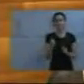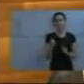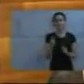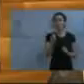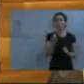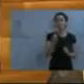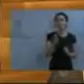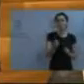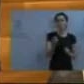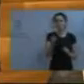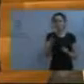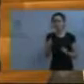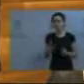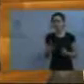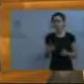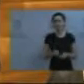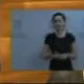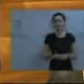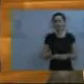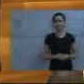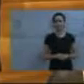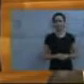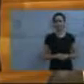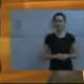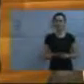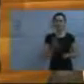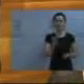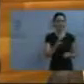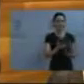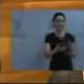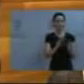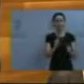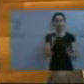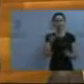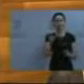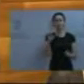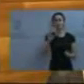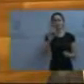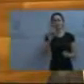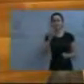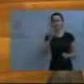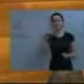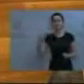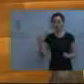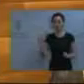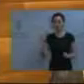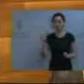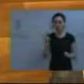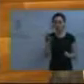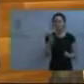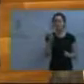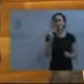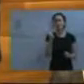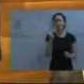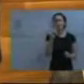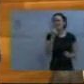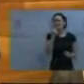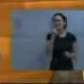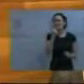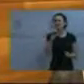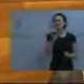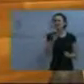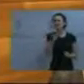concursos de los lotes. Una, el lote C, a la empresa Seresco, adjudicataria final del lote por 1.000.000, casi